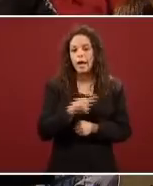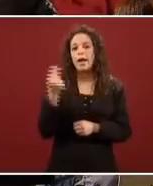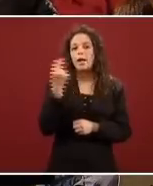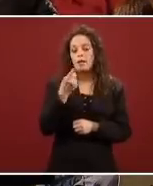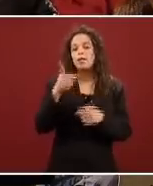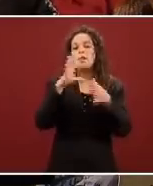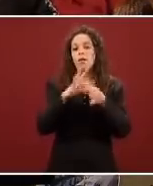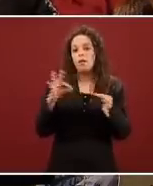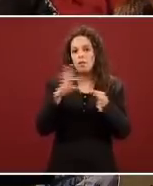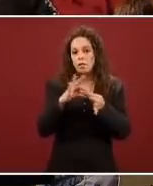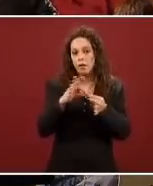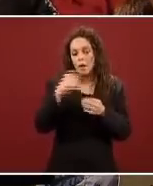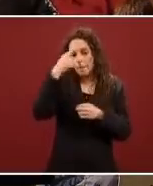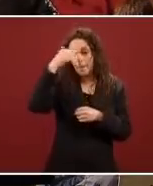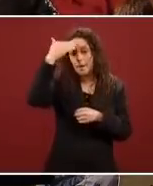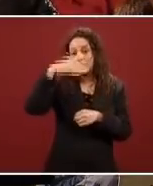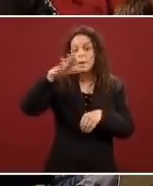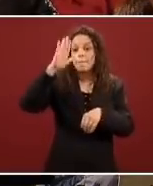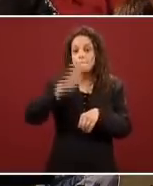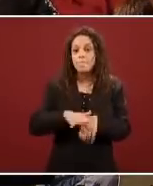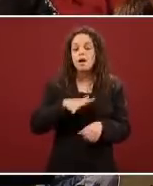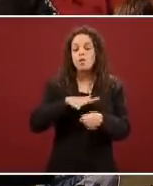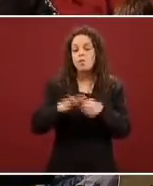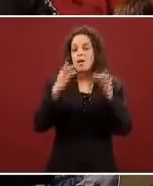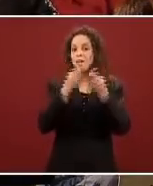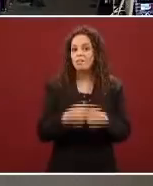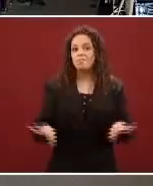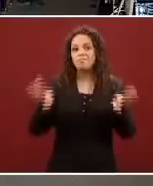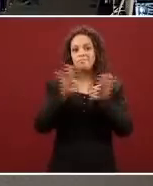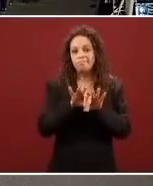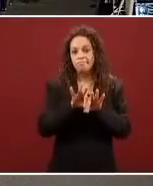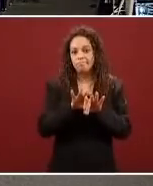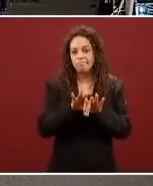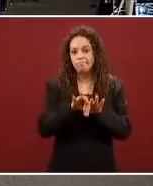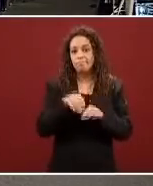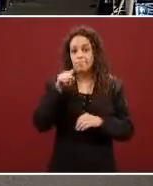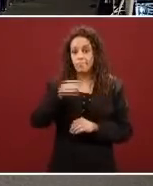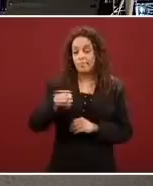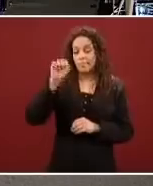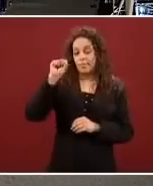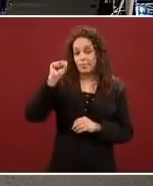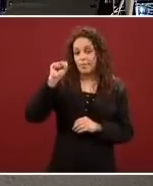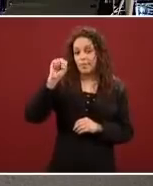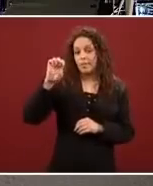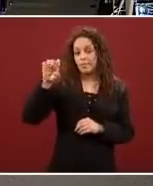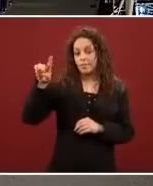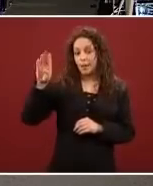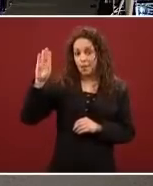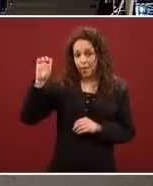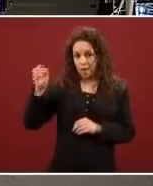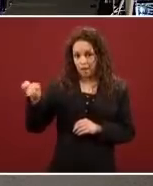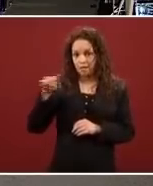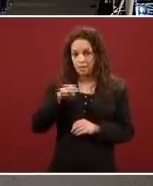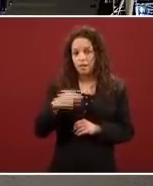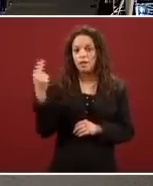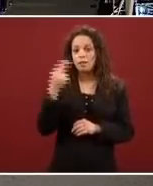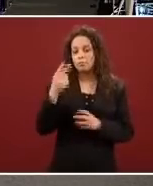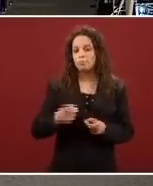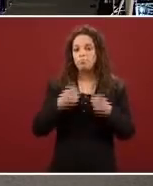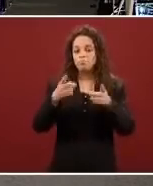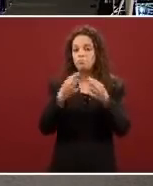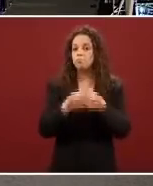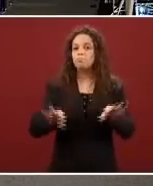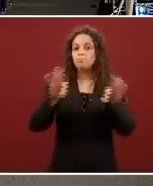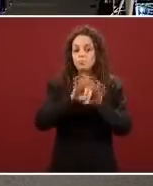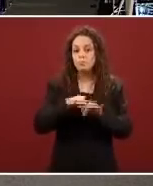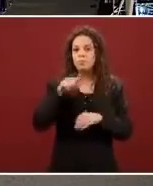actividades esenciales. La Secretaría del Bienestar, su actividad esencial es la entrega, ¿sí?, de pensiones a los adultos mayores